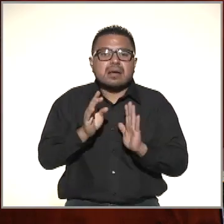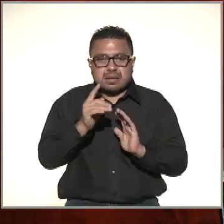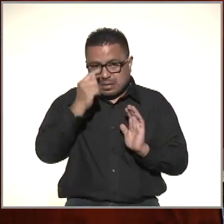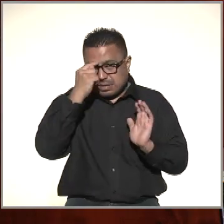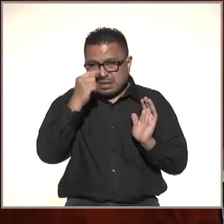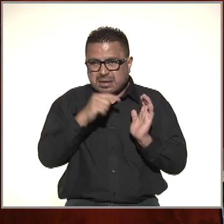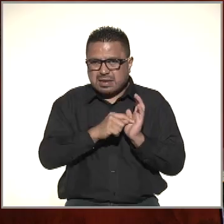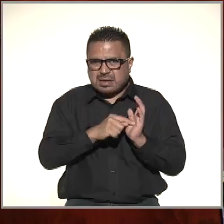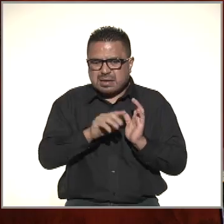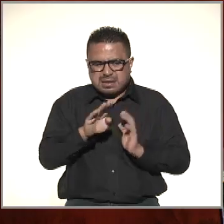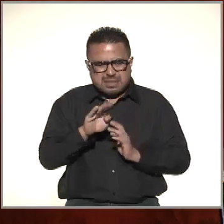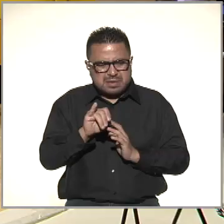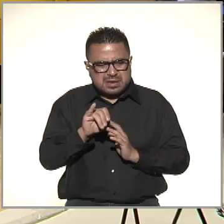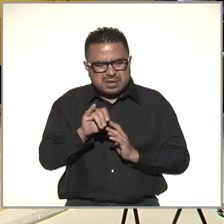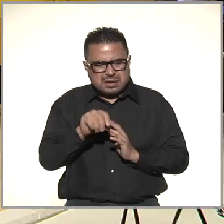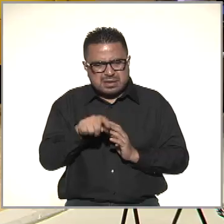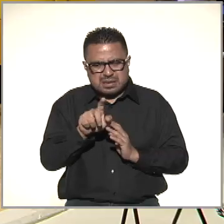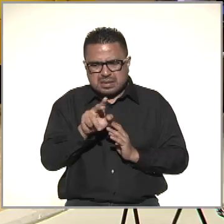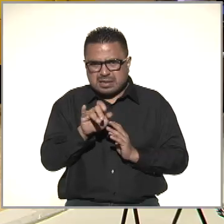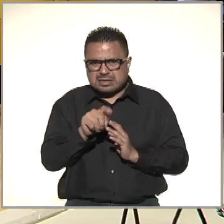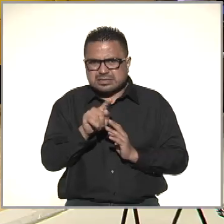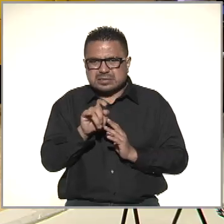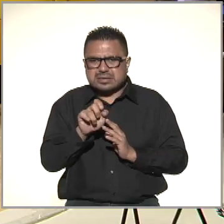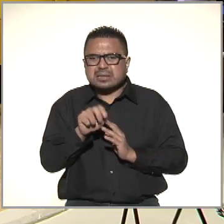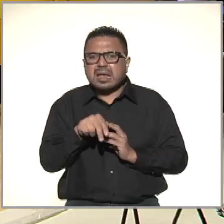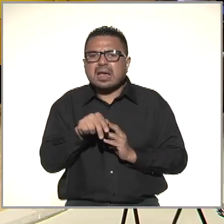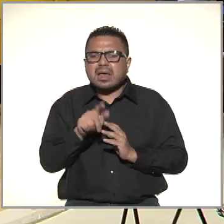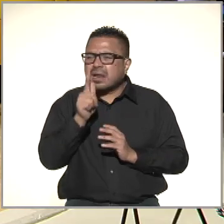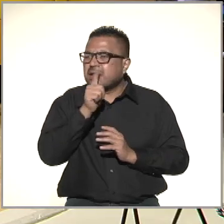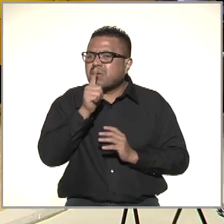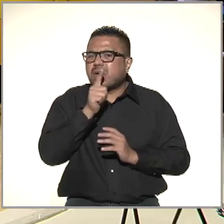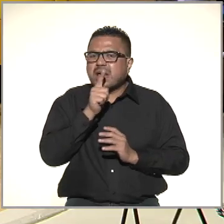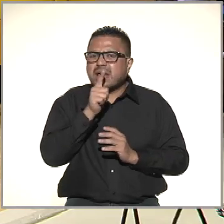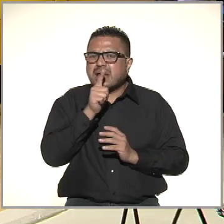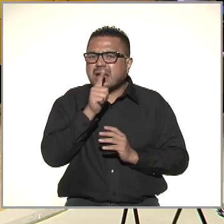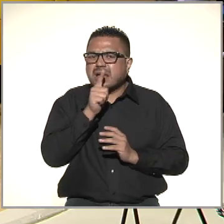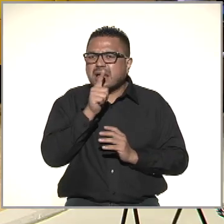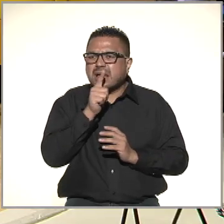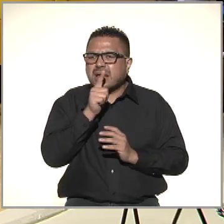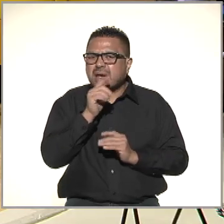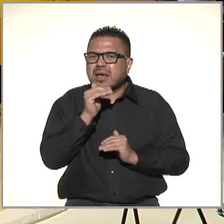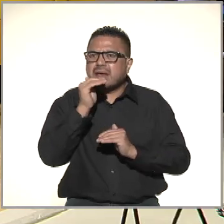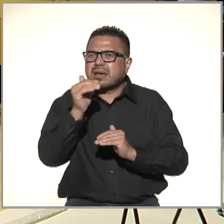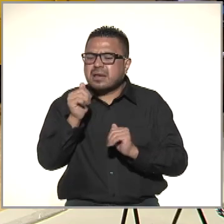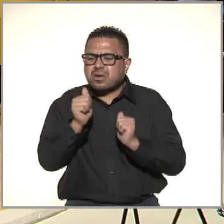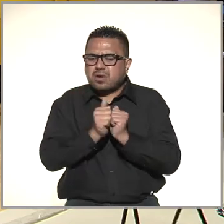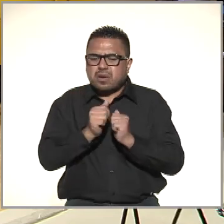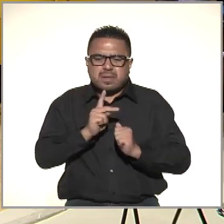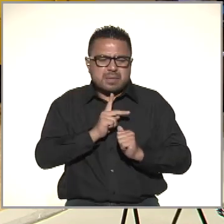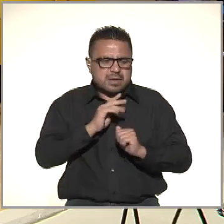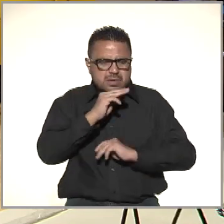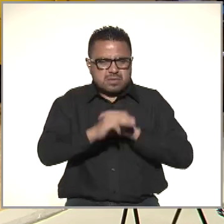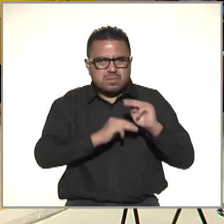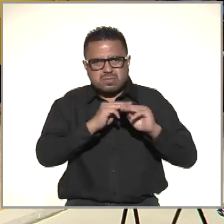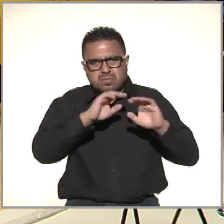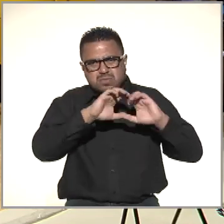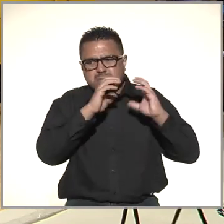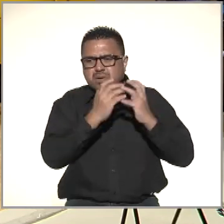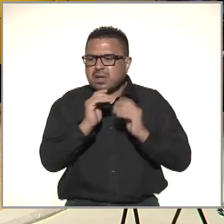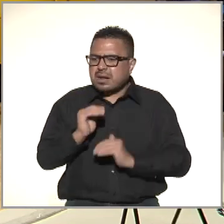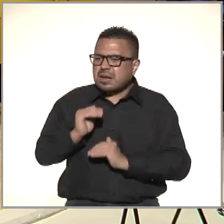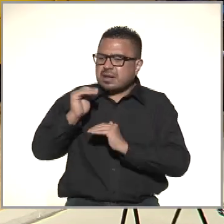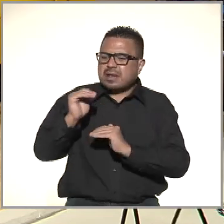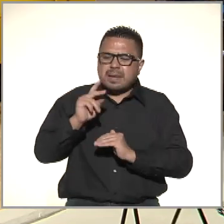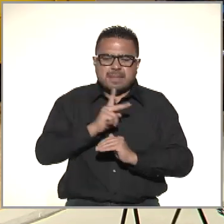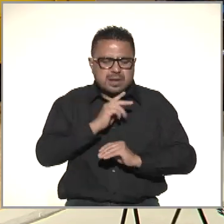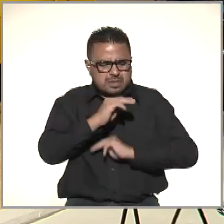era Wittgenstein, ¿no? Que decía que los límites del lenguaje... Son los límites de mi mundo. Son los límites de mi mundo. Los límites del lenguaje son los límites de